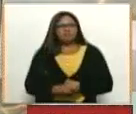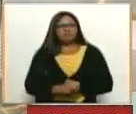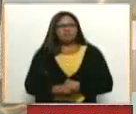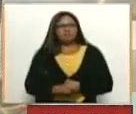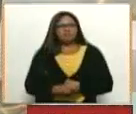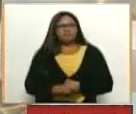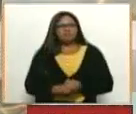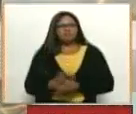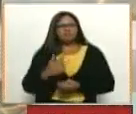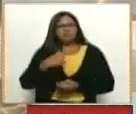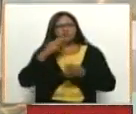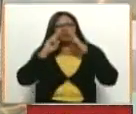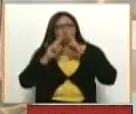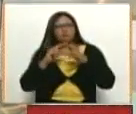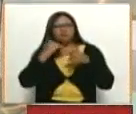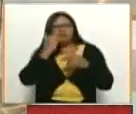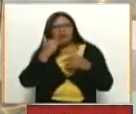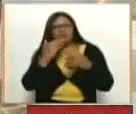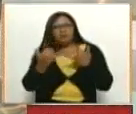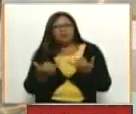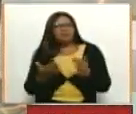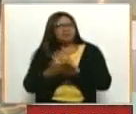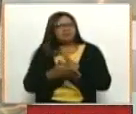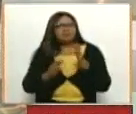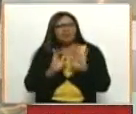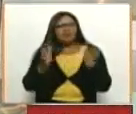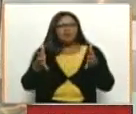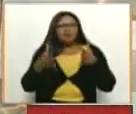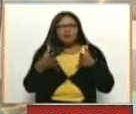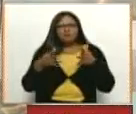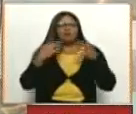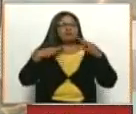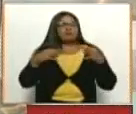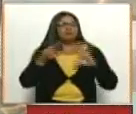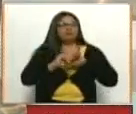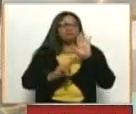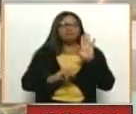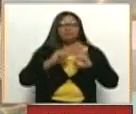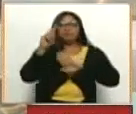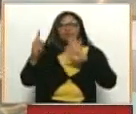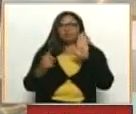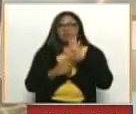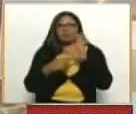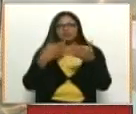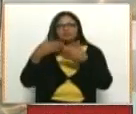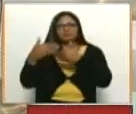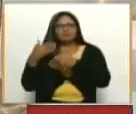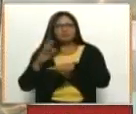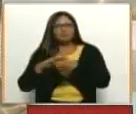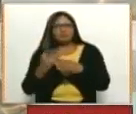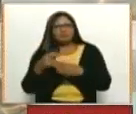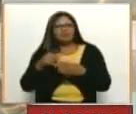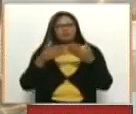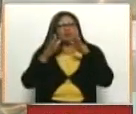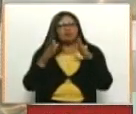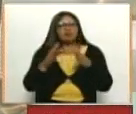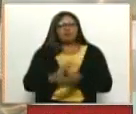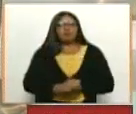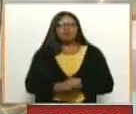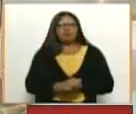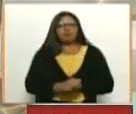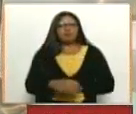yo respondo un poquito por acá, hasta que ya logremos una normalización completa de las relaciones, porque además esto abre una gran